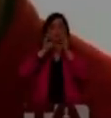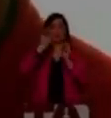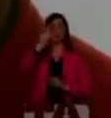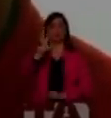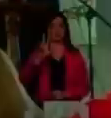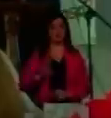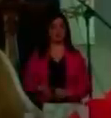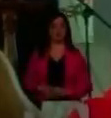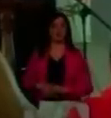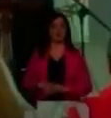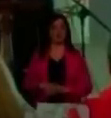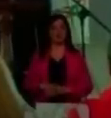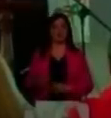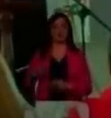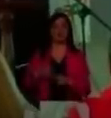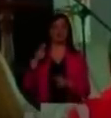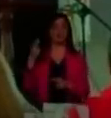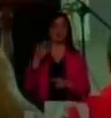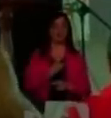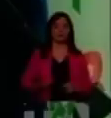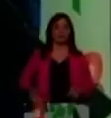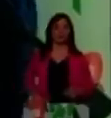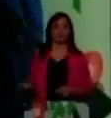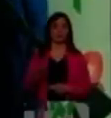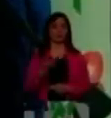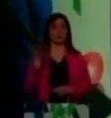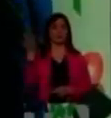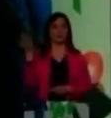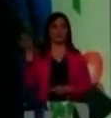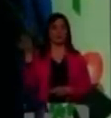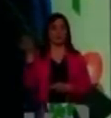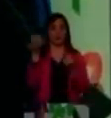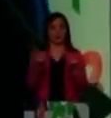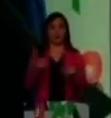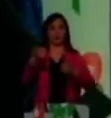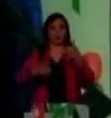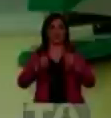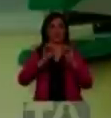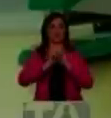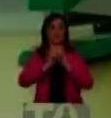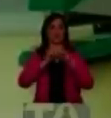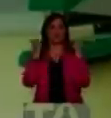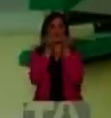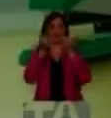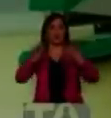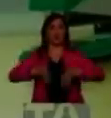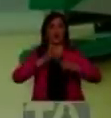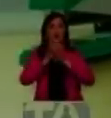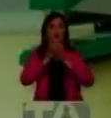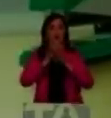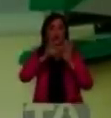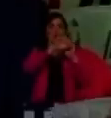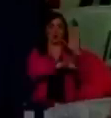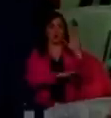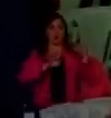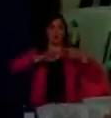Sociedad Patriótica. El expresidente de la República y actual candidato a la Asamblea, Lucio Gutiérrez, habla de reformas a la